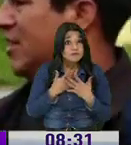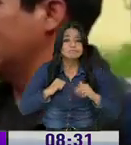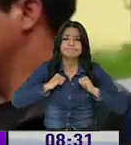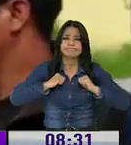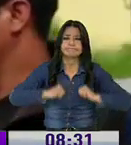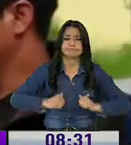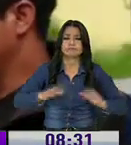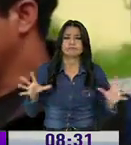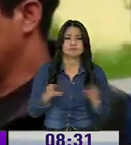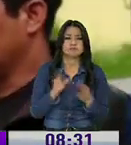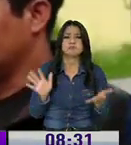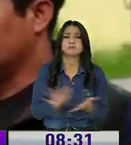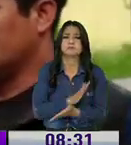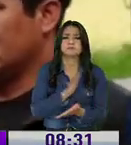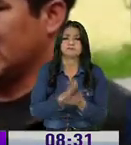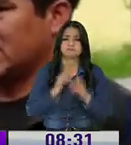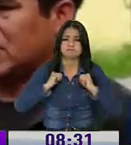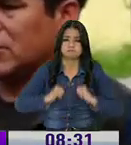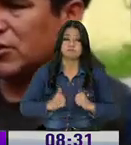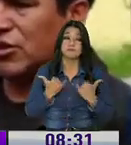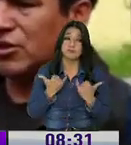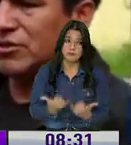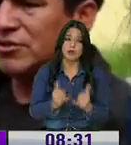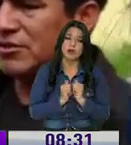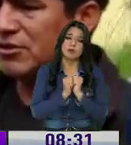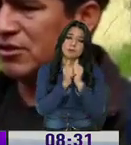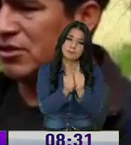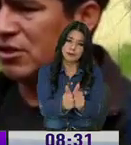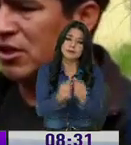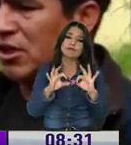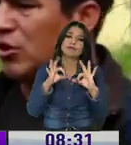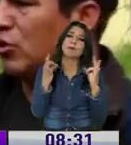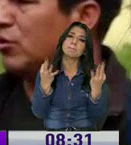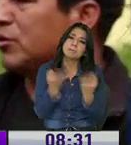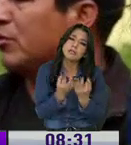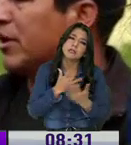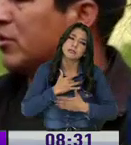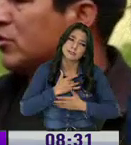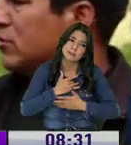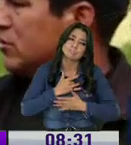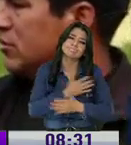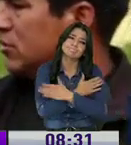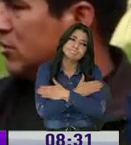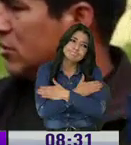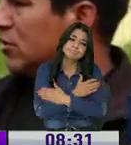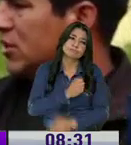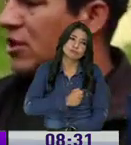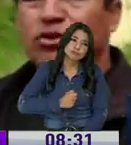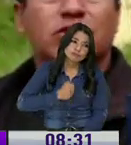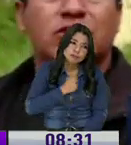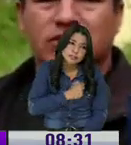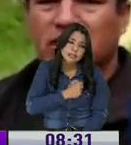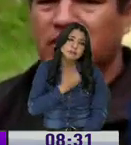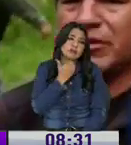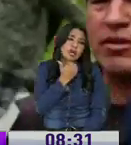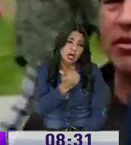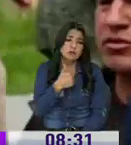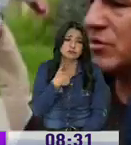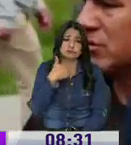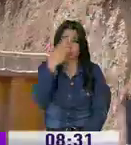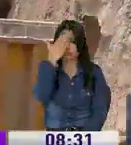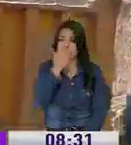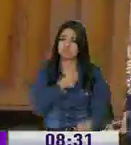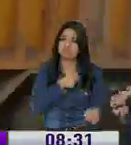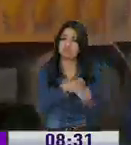la institución, como le digo, y hoy venimos a acompañar a la familia en su dolor, para mitigar en algo, acompañarles, para que sepan que estamos con